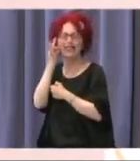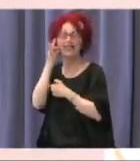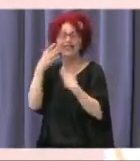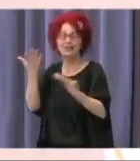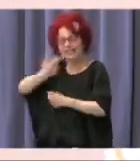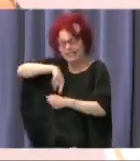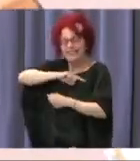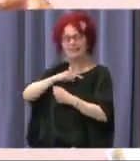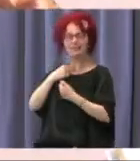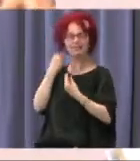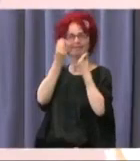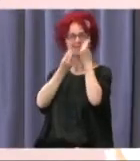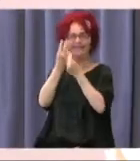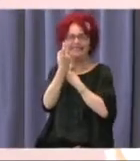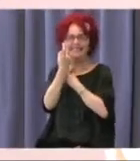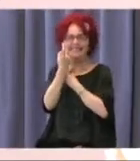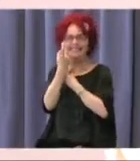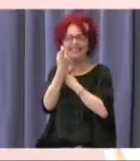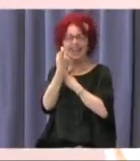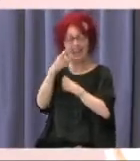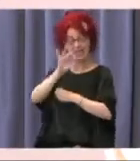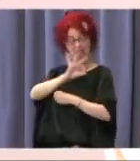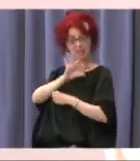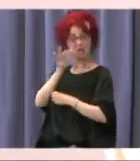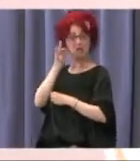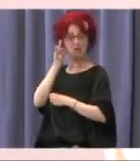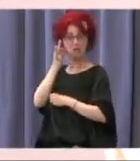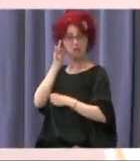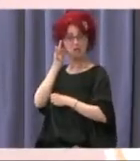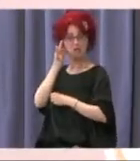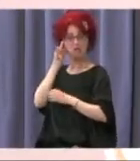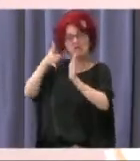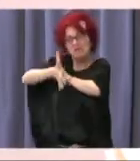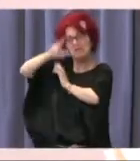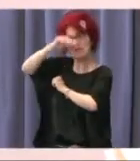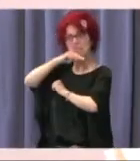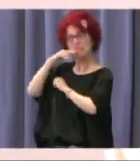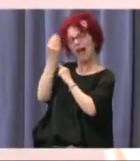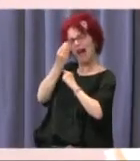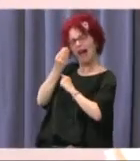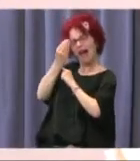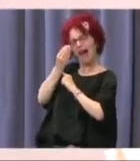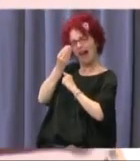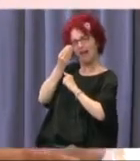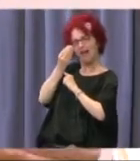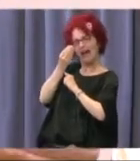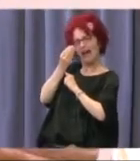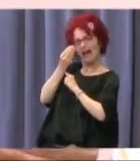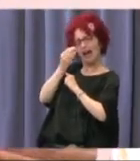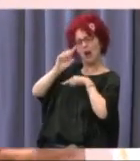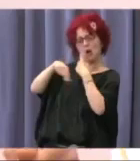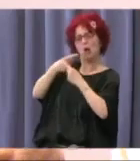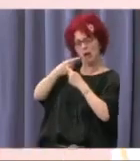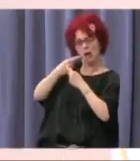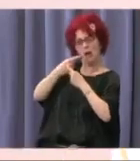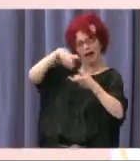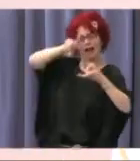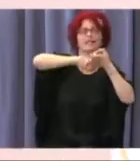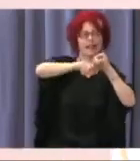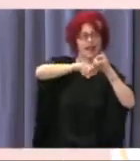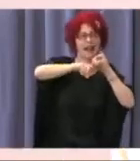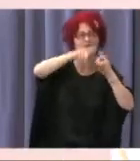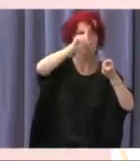¿no?, tener, si éramos señorita, nuestro papá que nos cuidaba y luego pasábamos a ser señora y ya teníamos al marido que nos